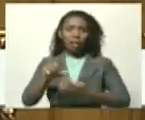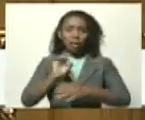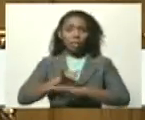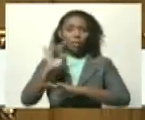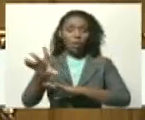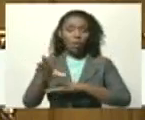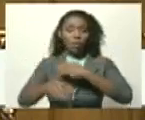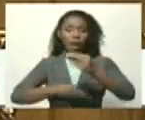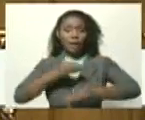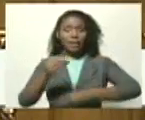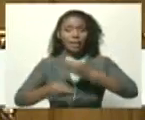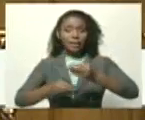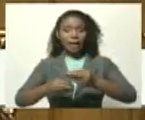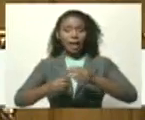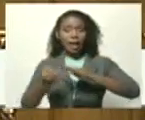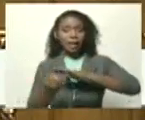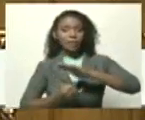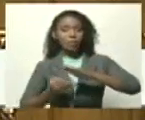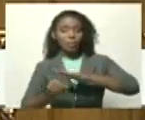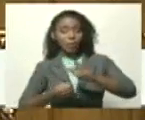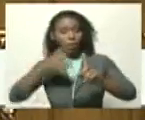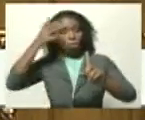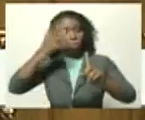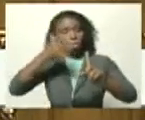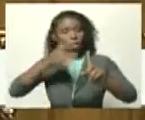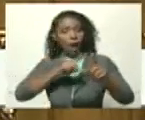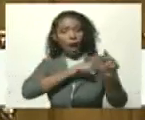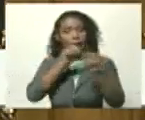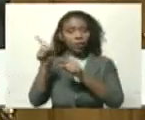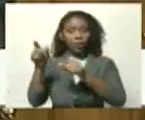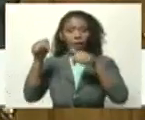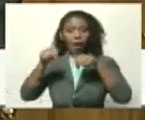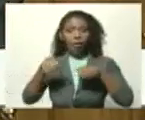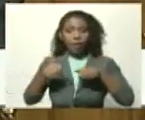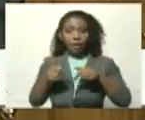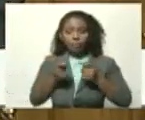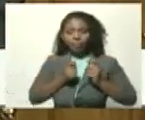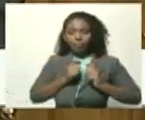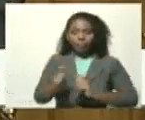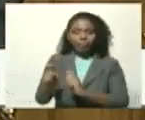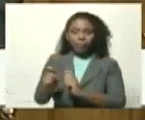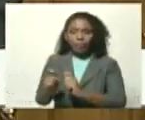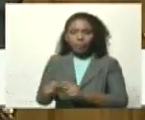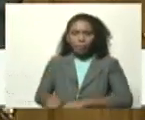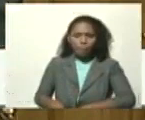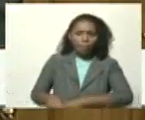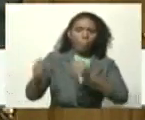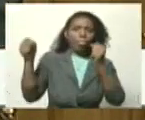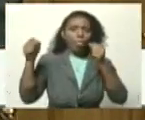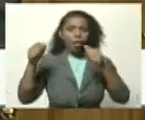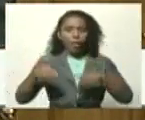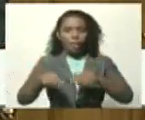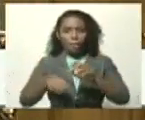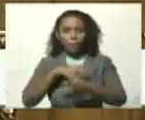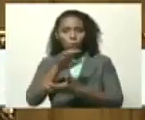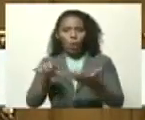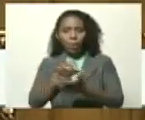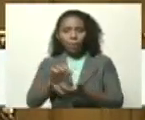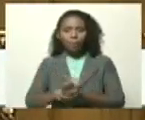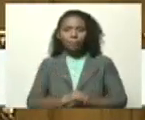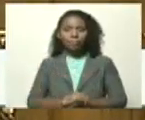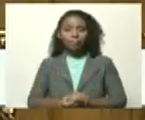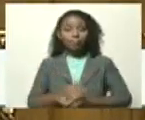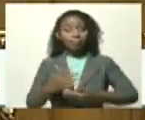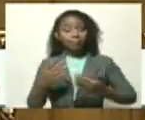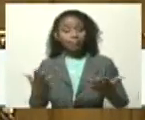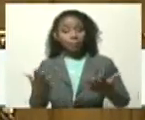ser instrumentado por aquellos que desde aquí intentaron la destrucción. Y